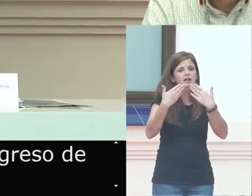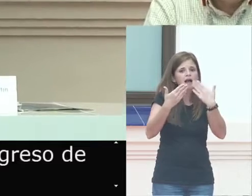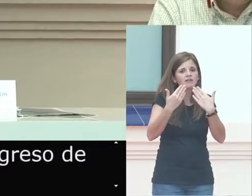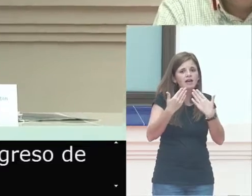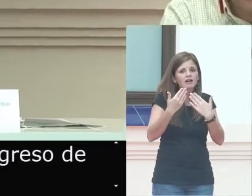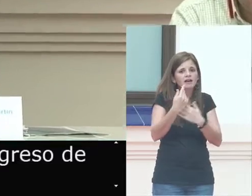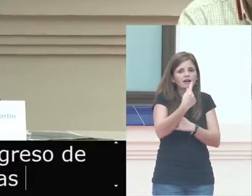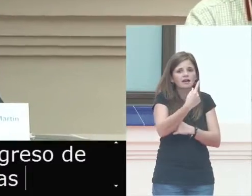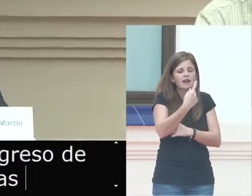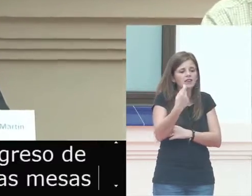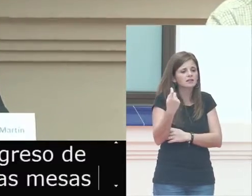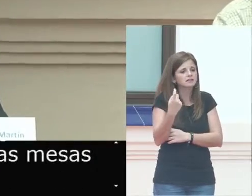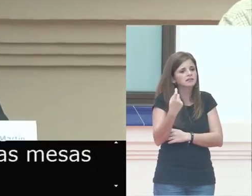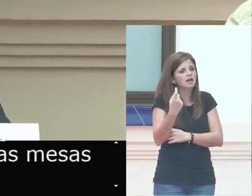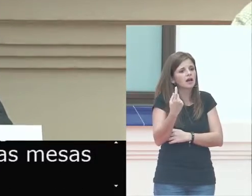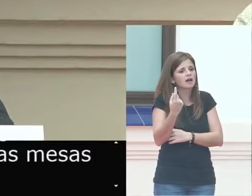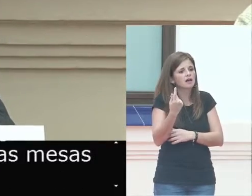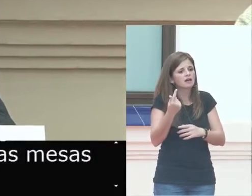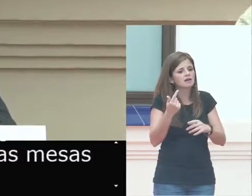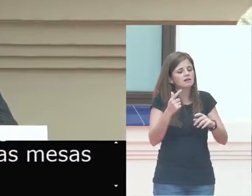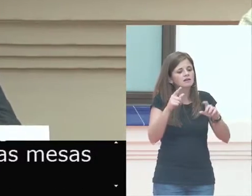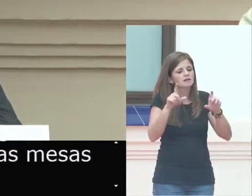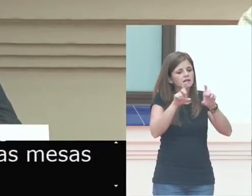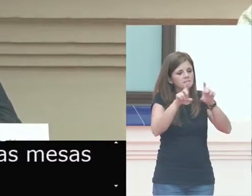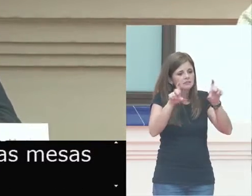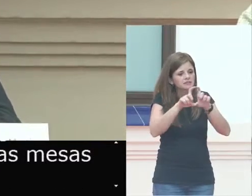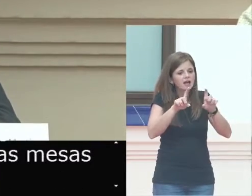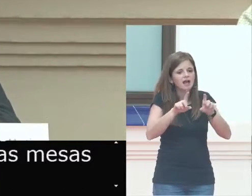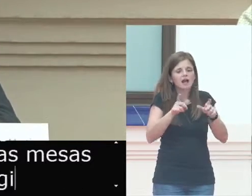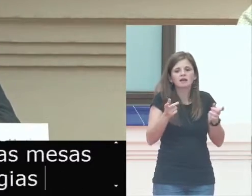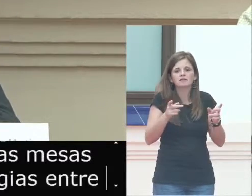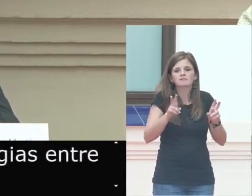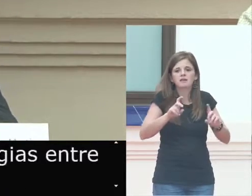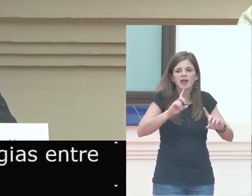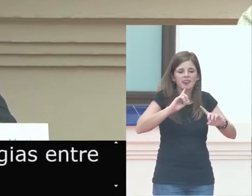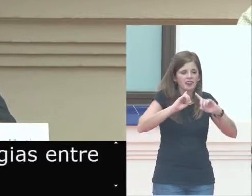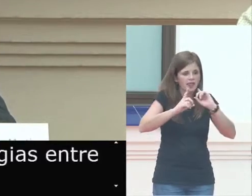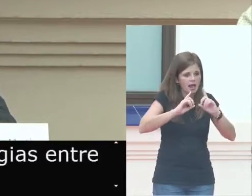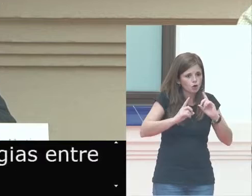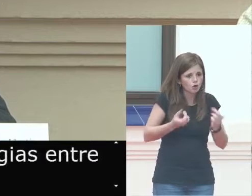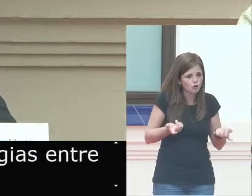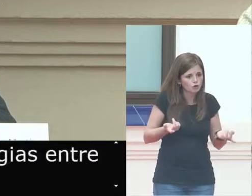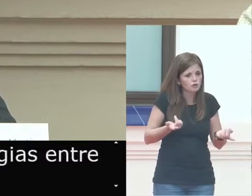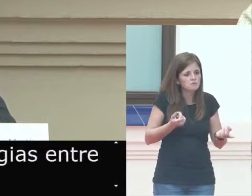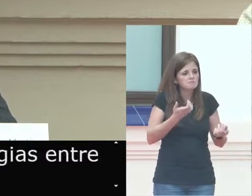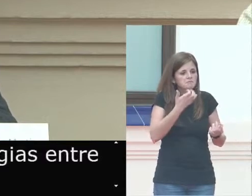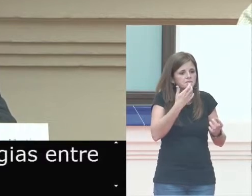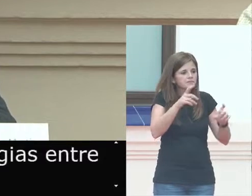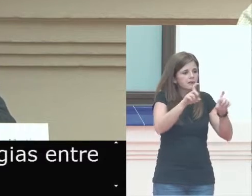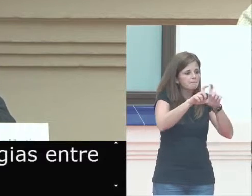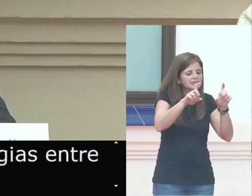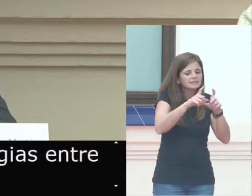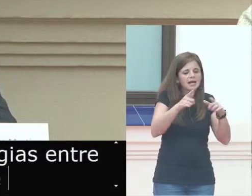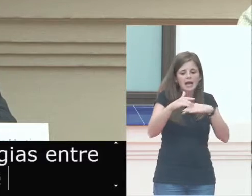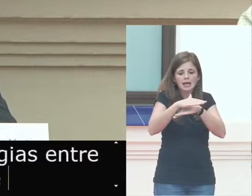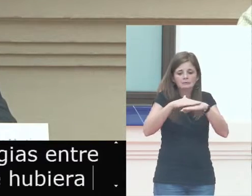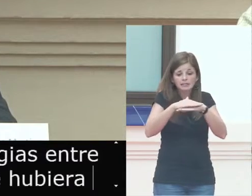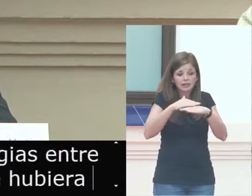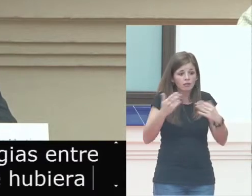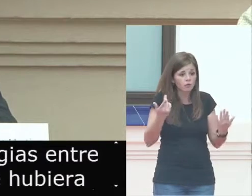establecer sinergias entre empresas, crear foros de diálogo, que hubiera diálogo entre empresas, usuarios y